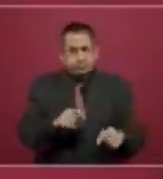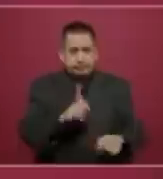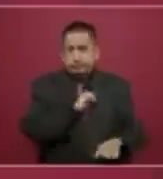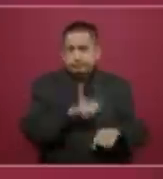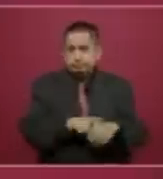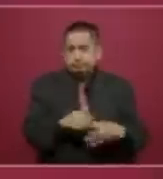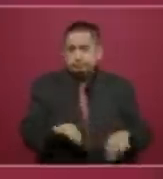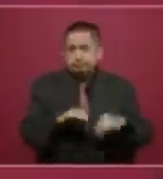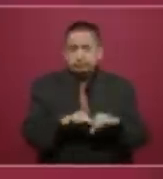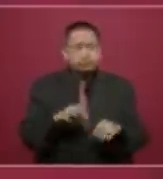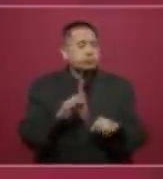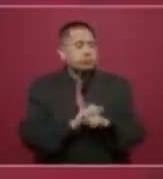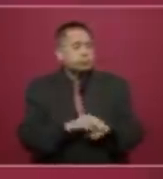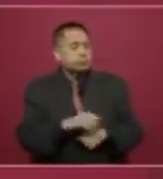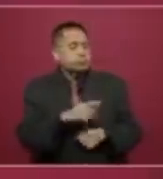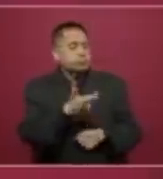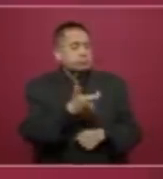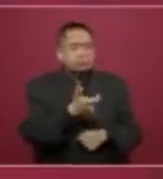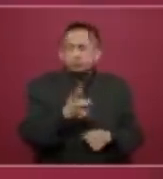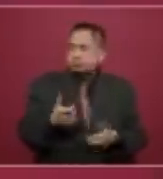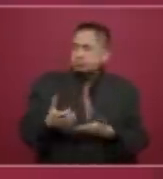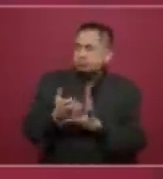y precios de garantía,